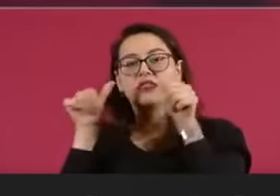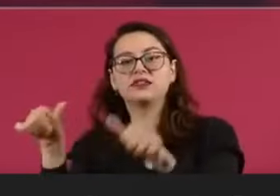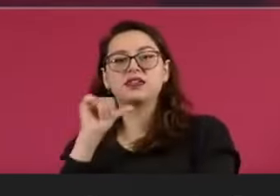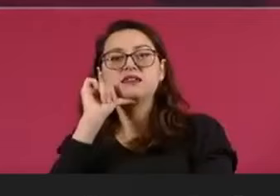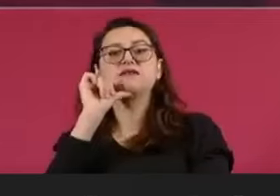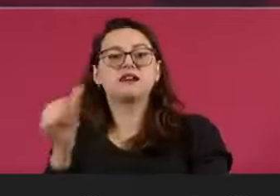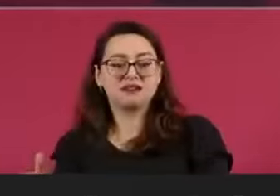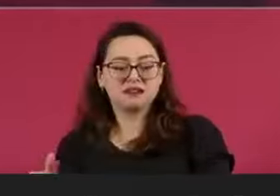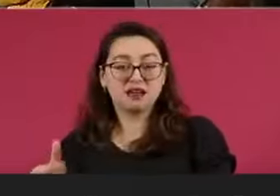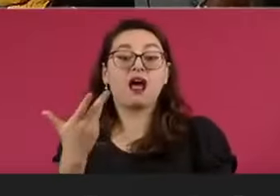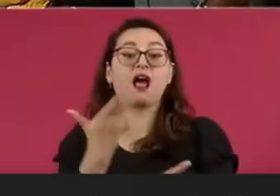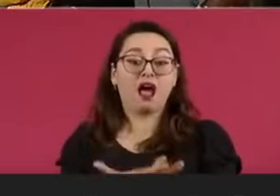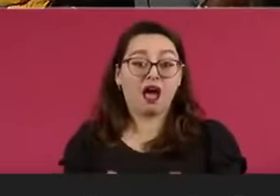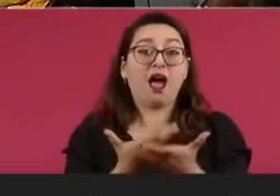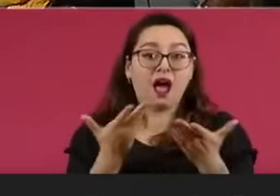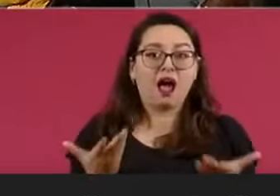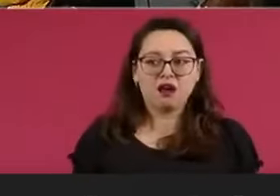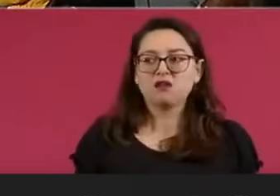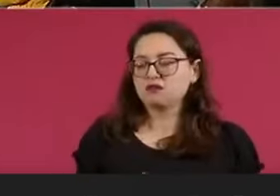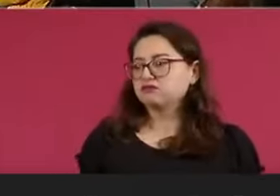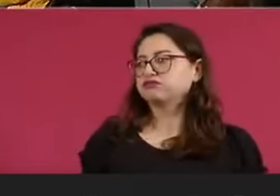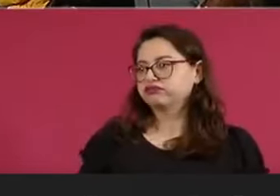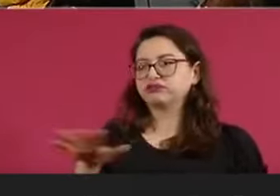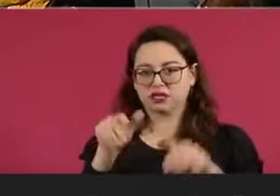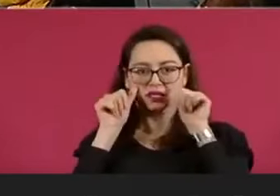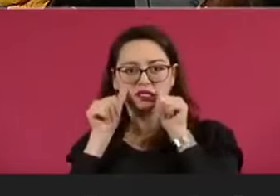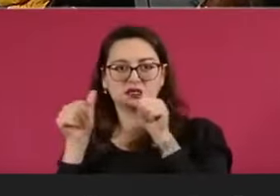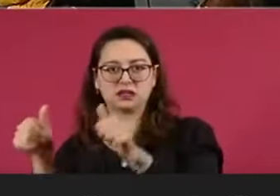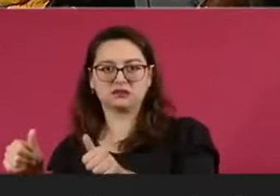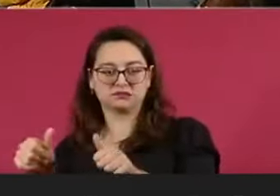pues la gente no tenía ningún apoyo.